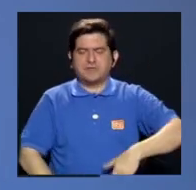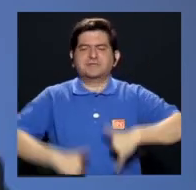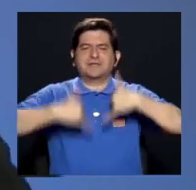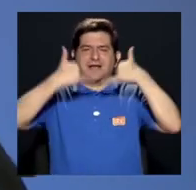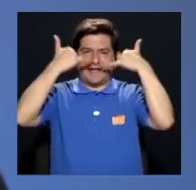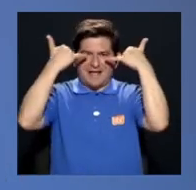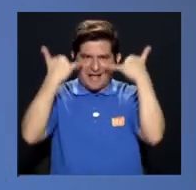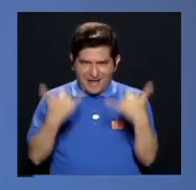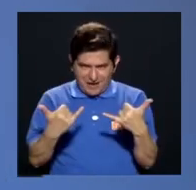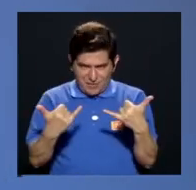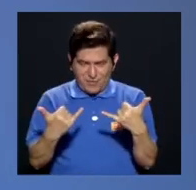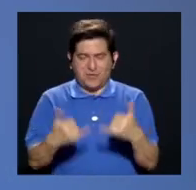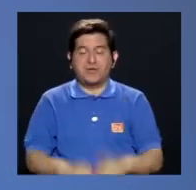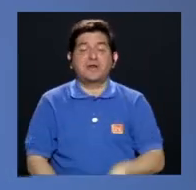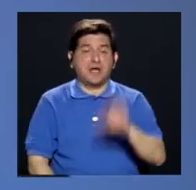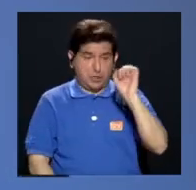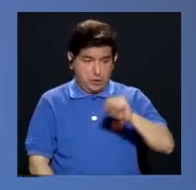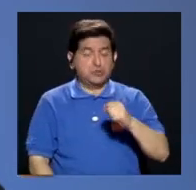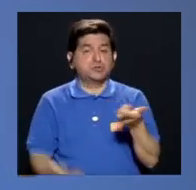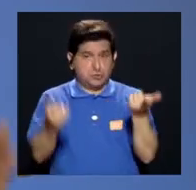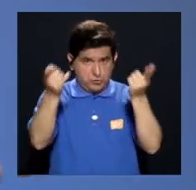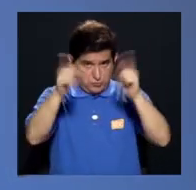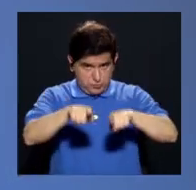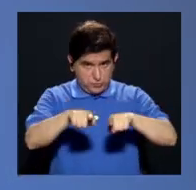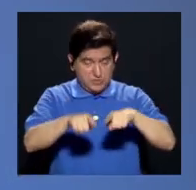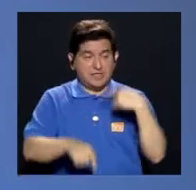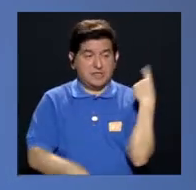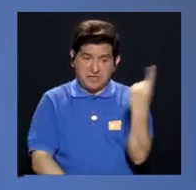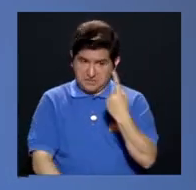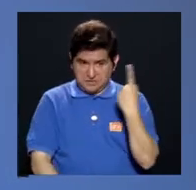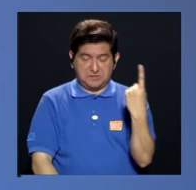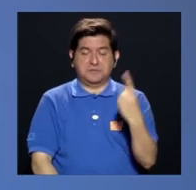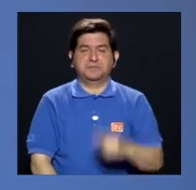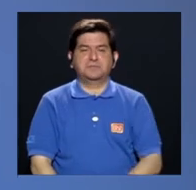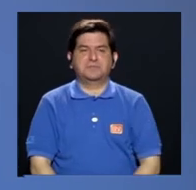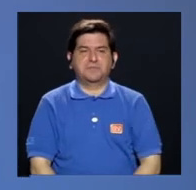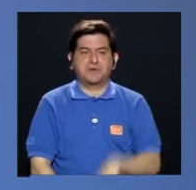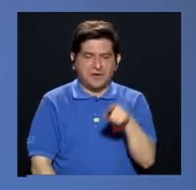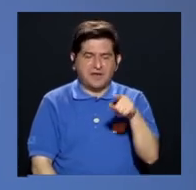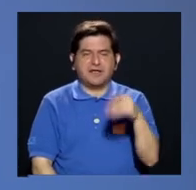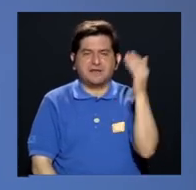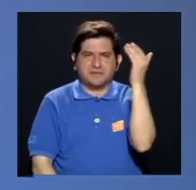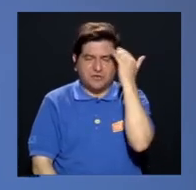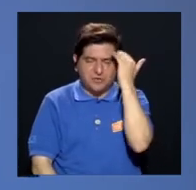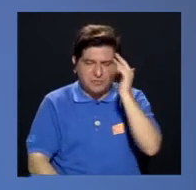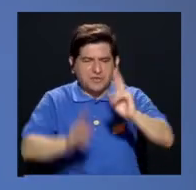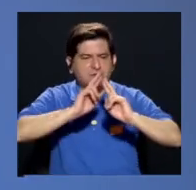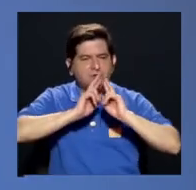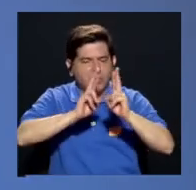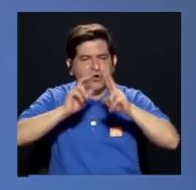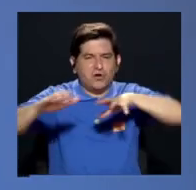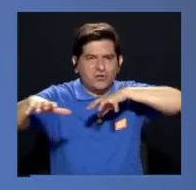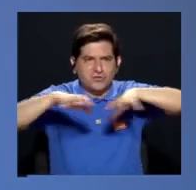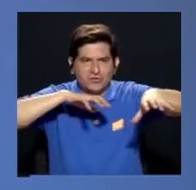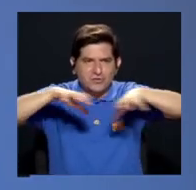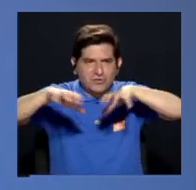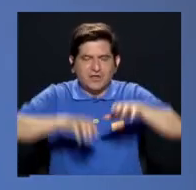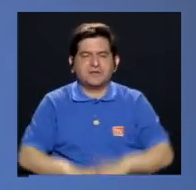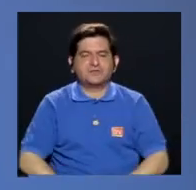ahora y efectivamente lo ha sido en realidad siempre el resultado de